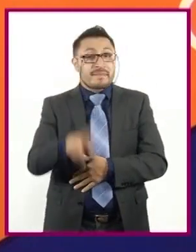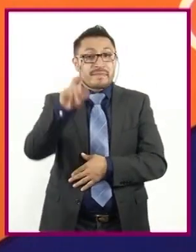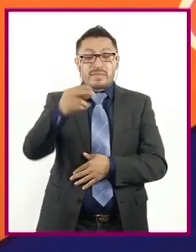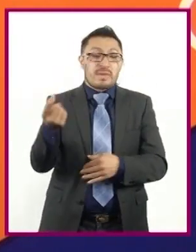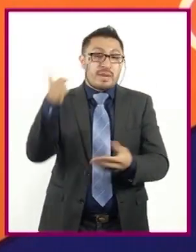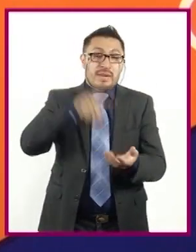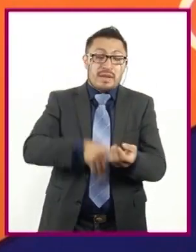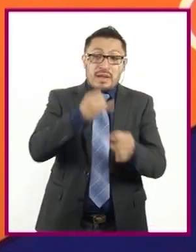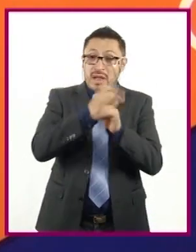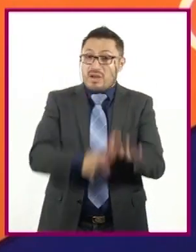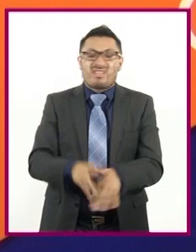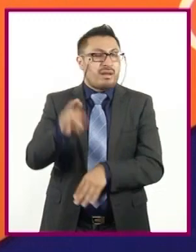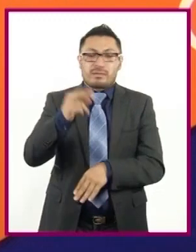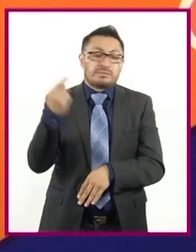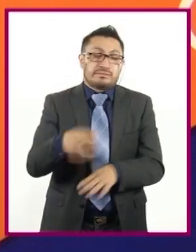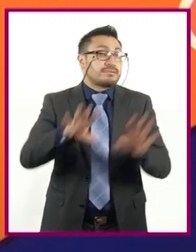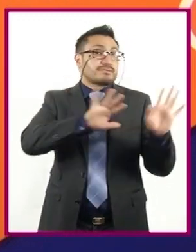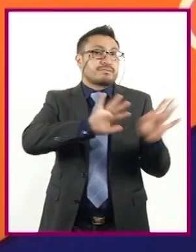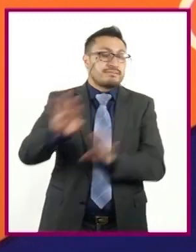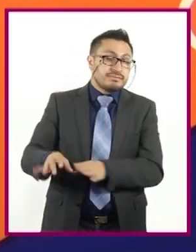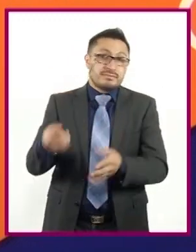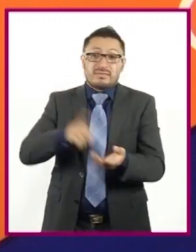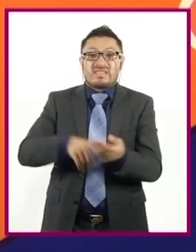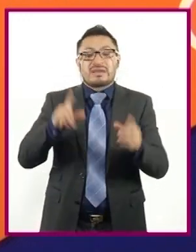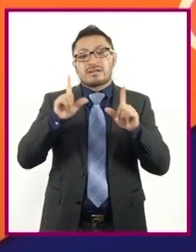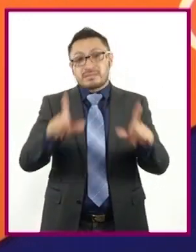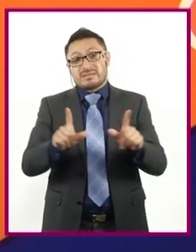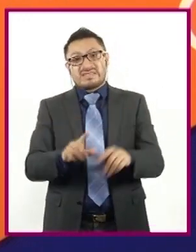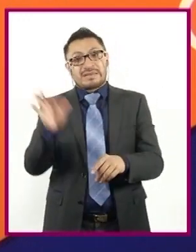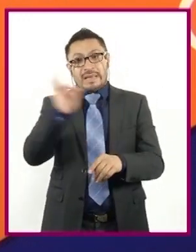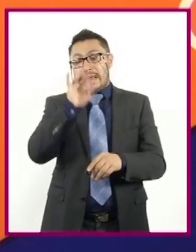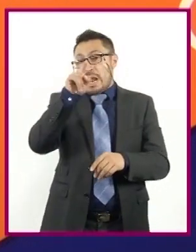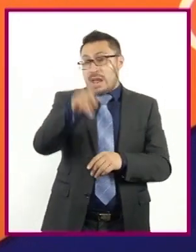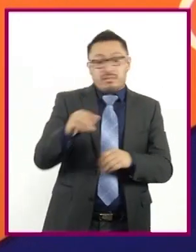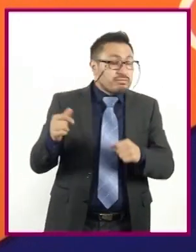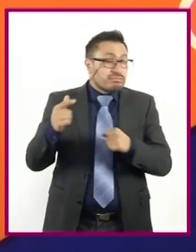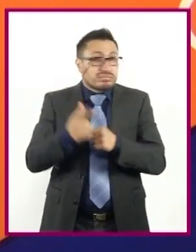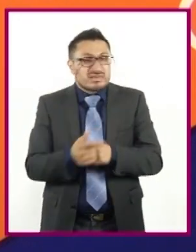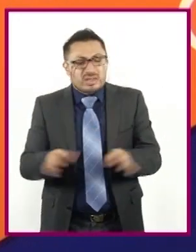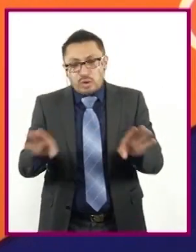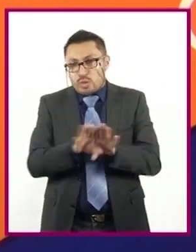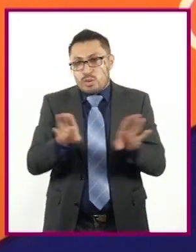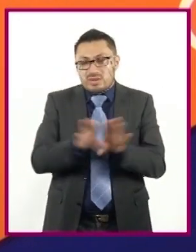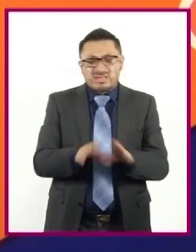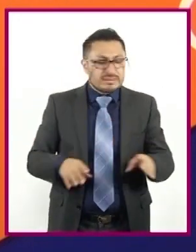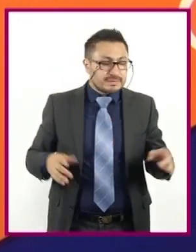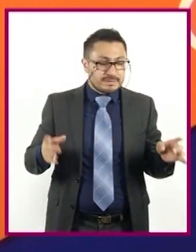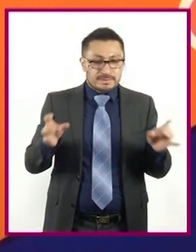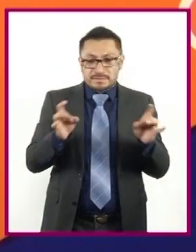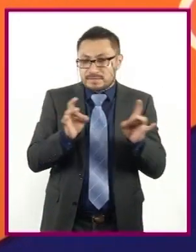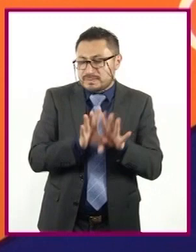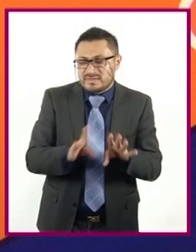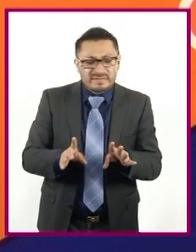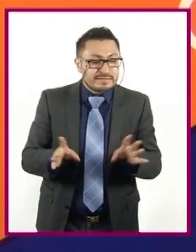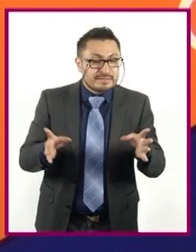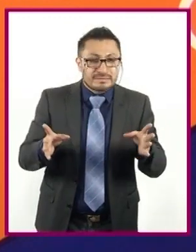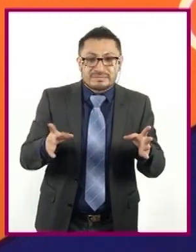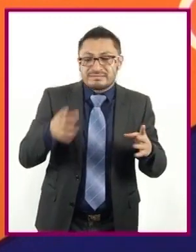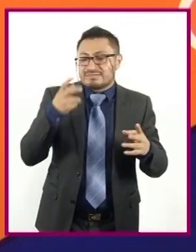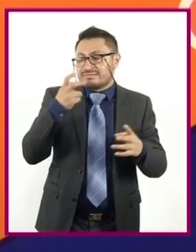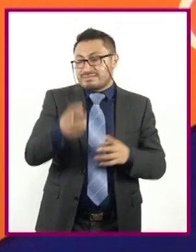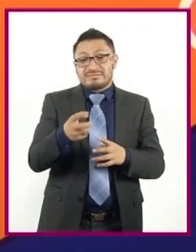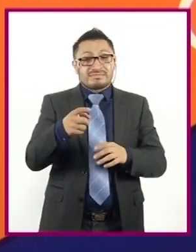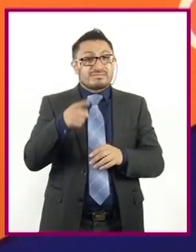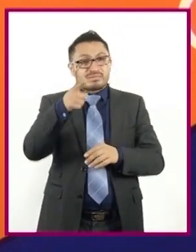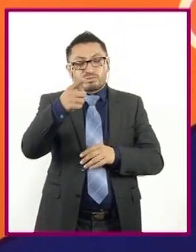información innecesaria en las fichas. Si en algún momento ustedes se llegan a encontrar en una situación así y